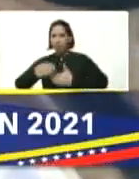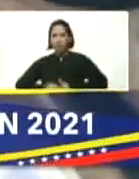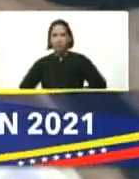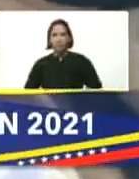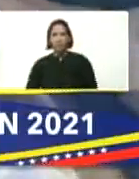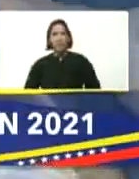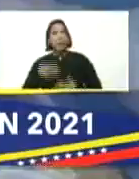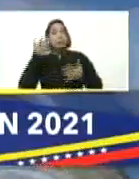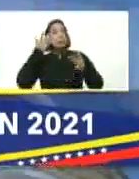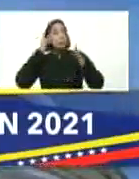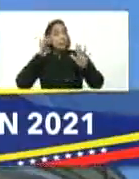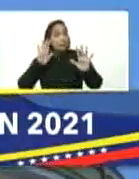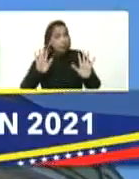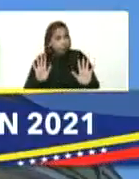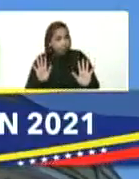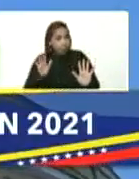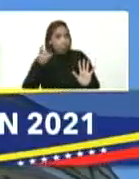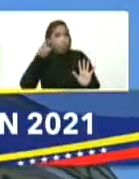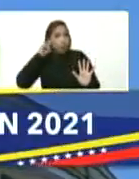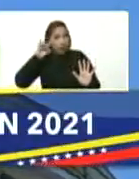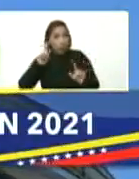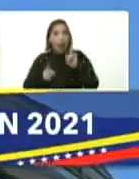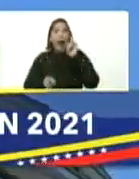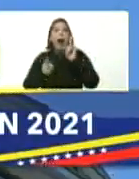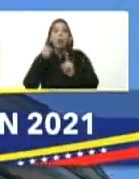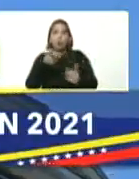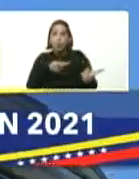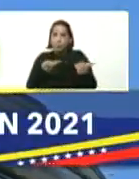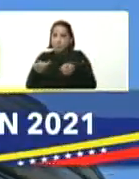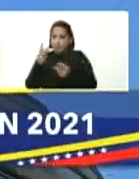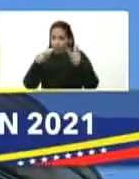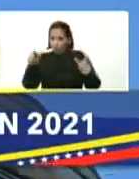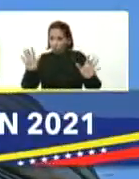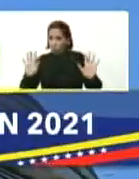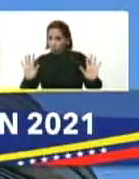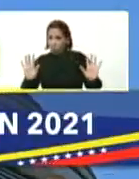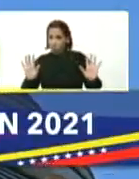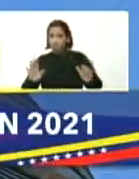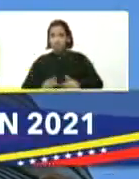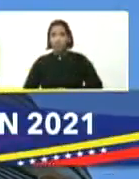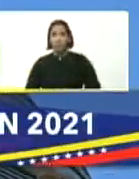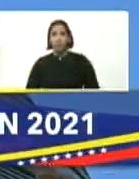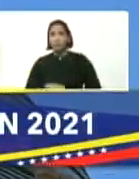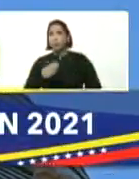si acasito alguno de los invitados no